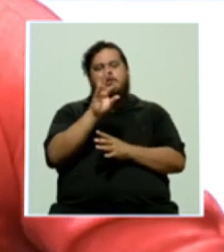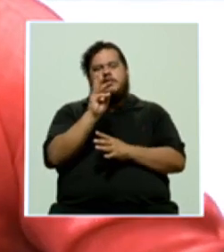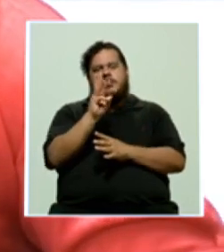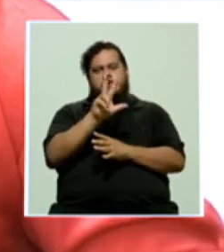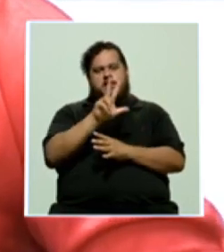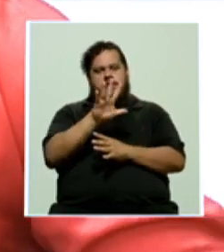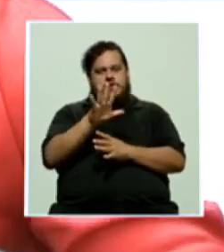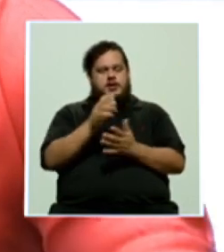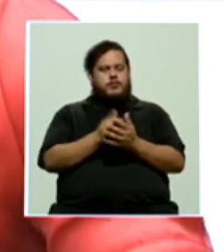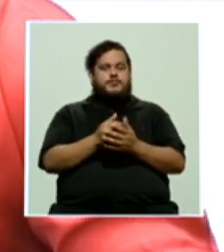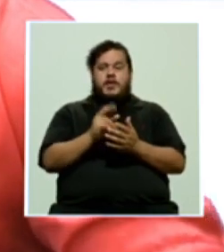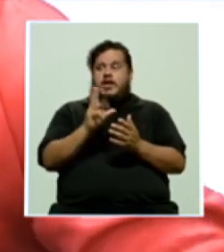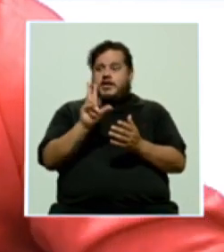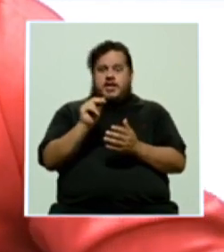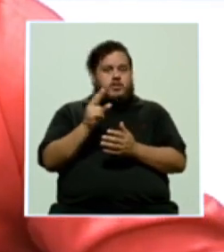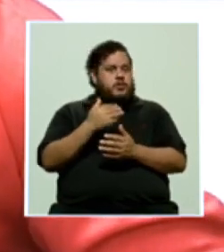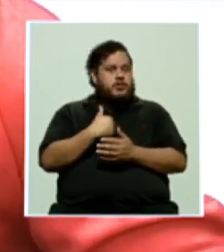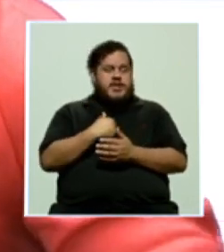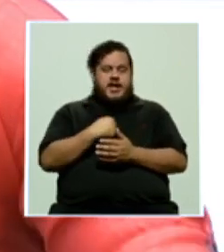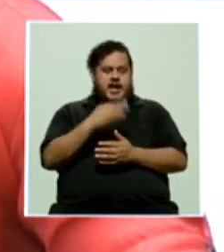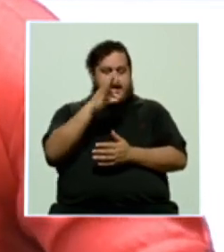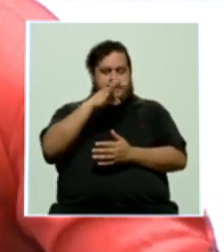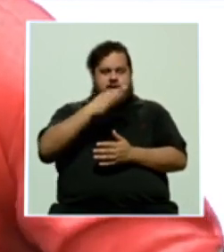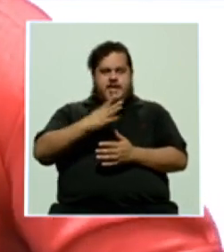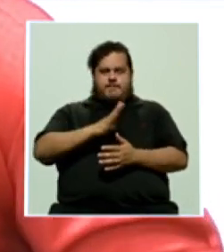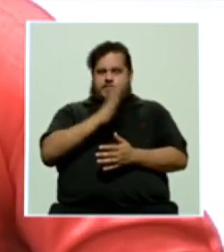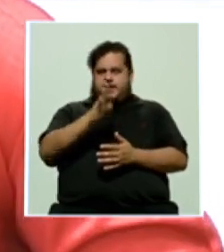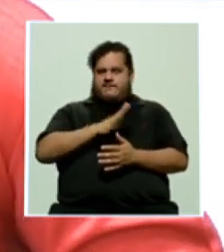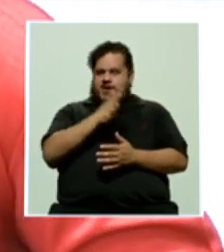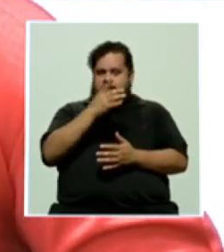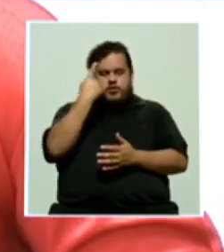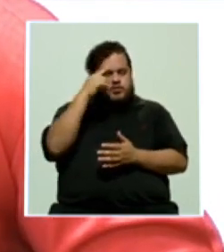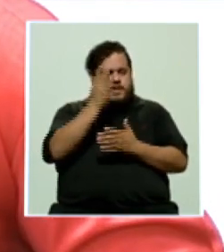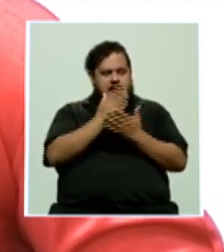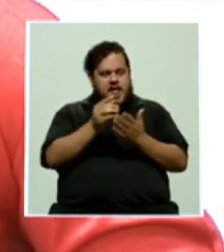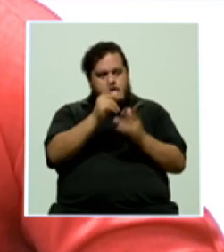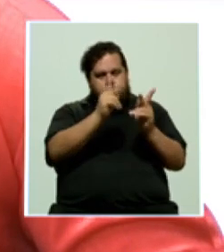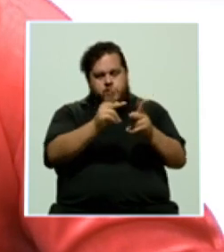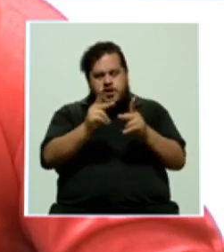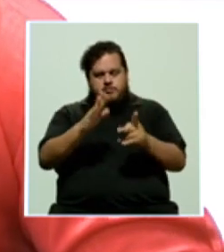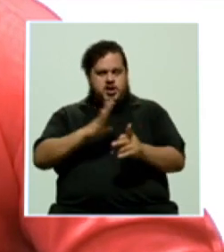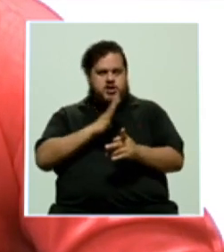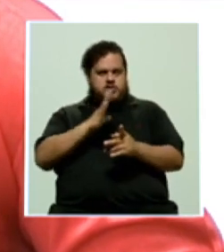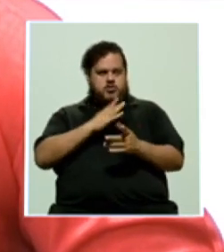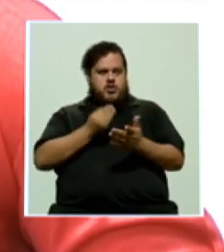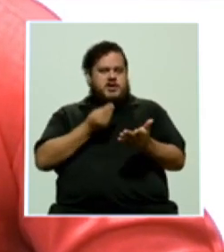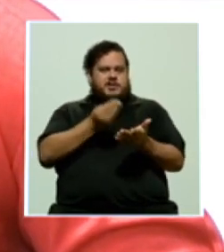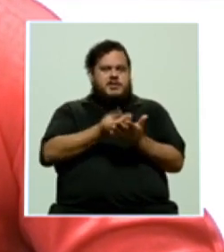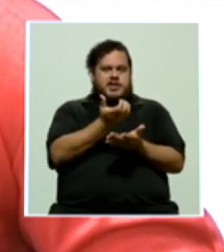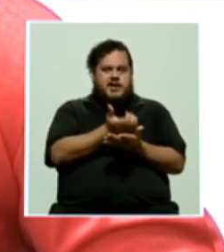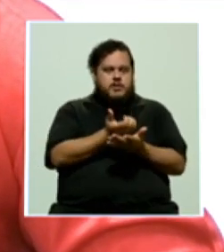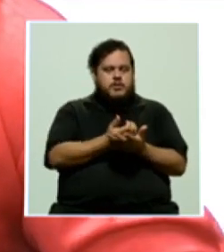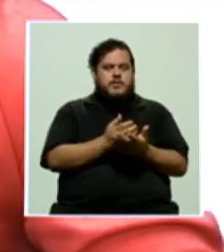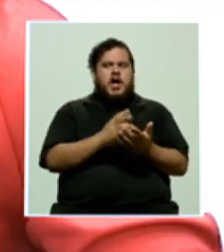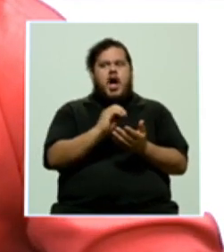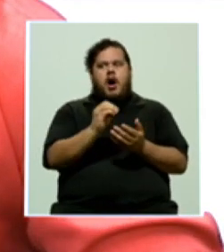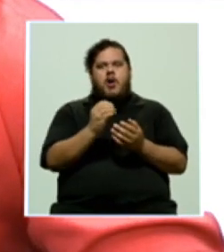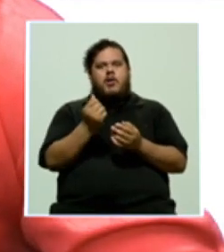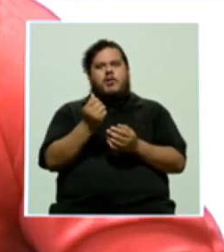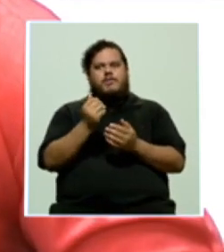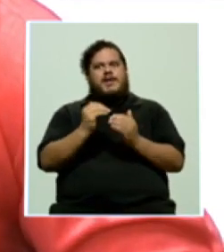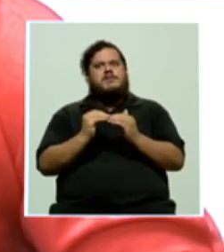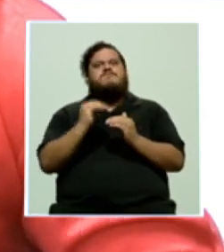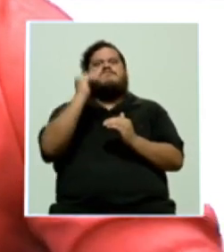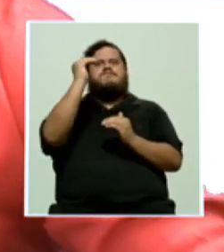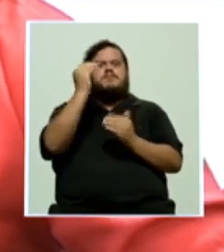no vaya a implicar privilegios, a que no vaya a implicar tampoco aumentos desmedidos en relación con la escala